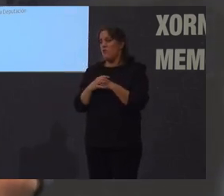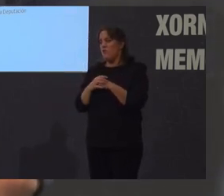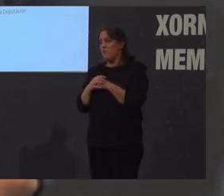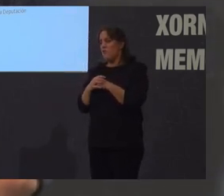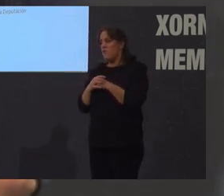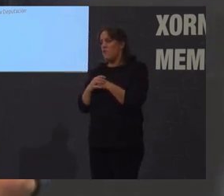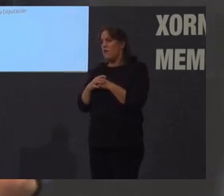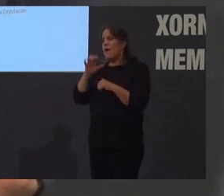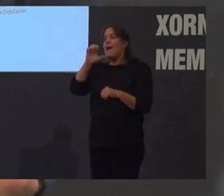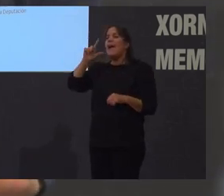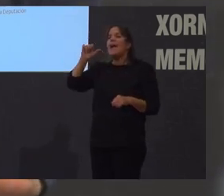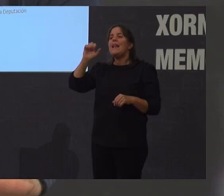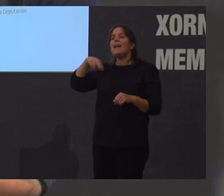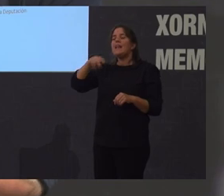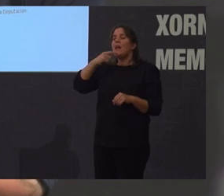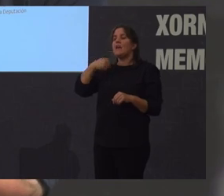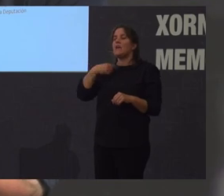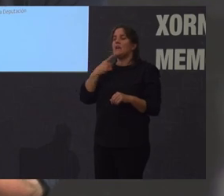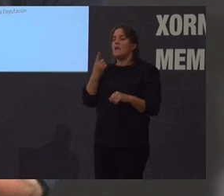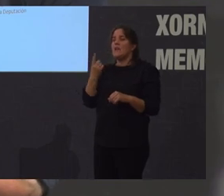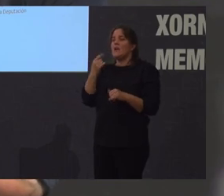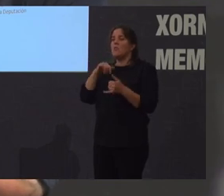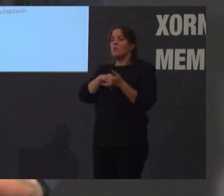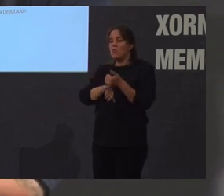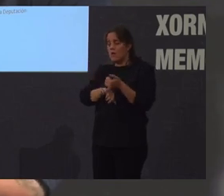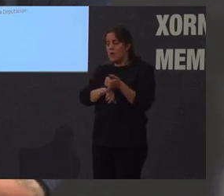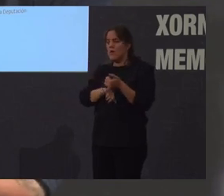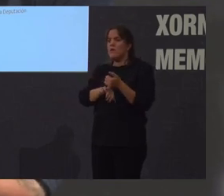por Elena Astoreca Gabaldá, que era la mujer de